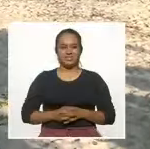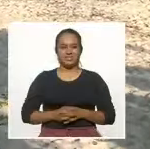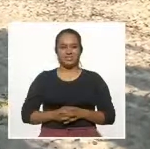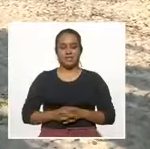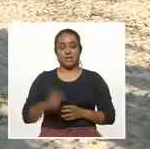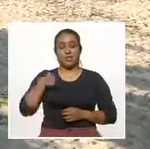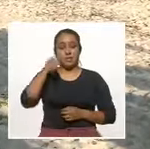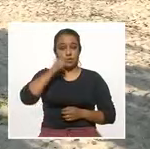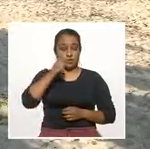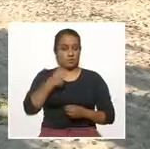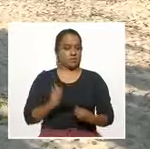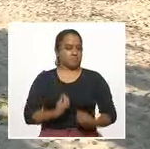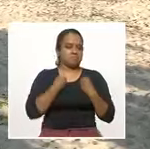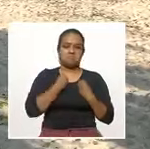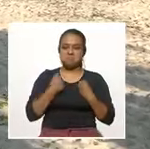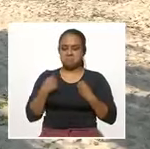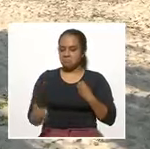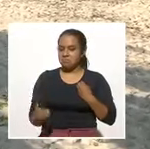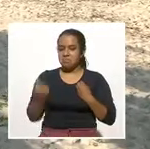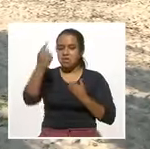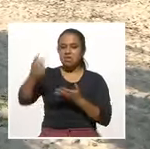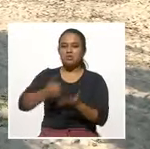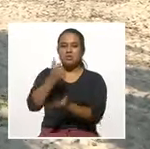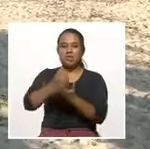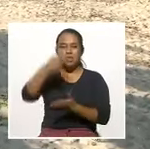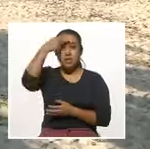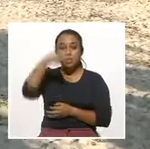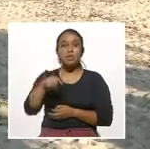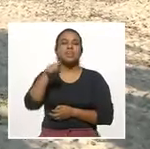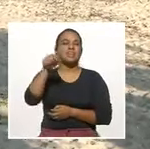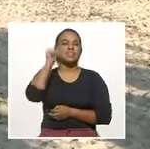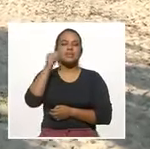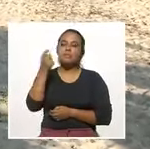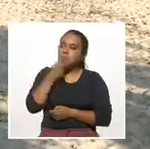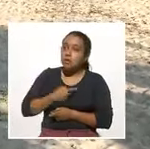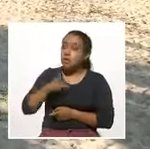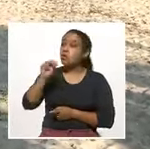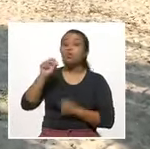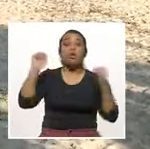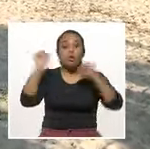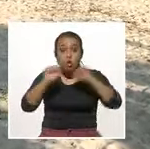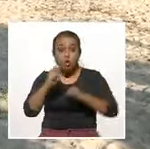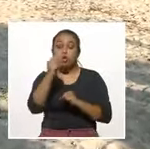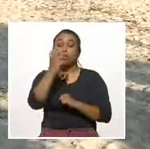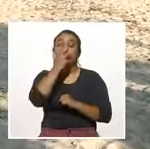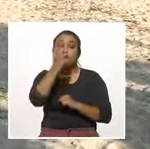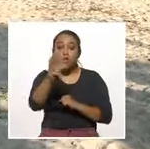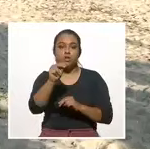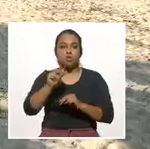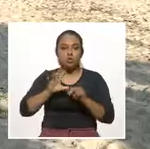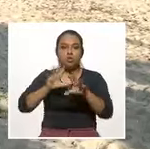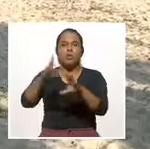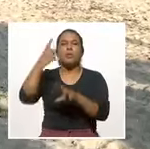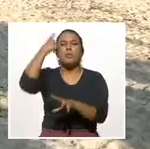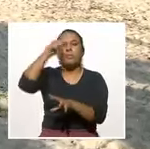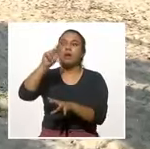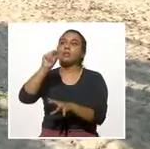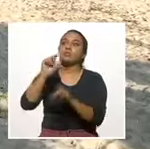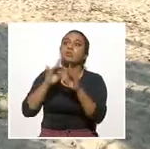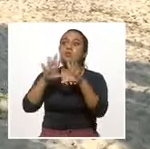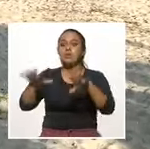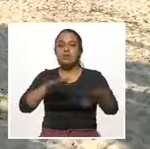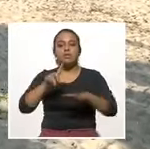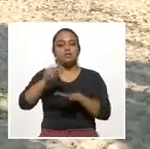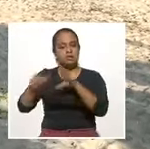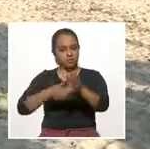Toda la vida viví en la Ciudad de México y crecí escuchando la frase no corro, no grito, no empujo para prevenir los daños por algún posible sismo.